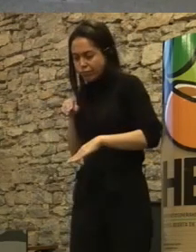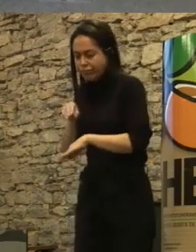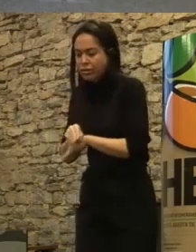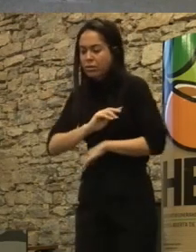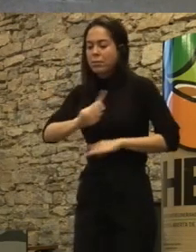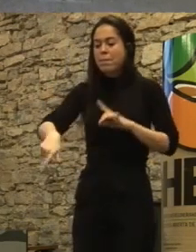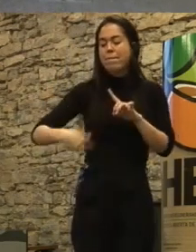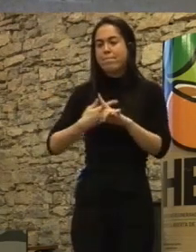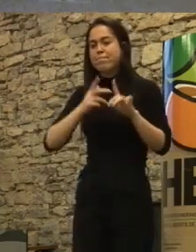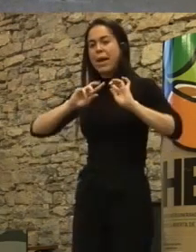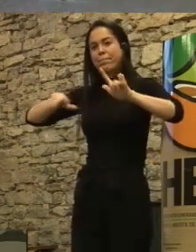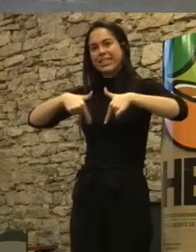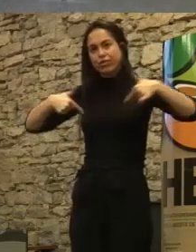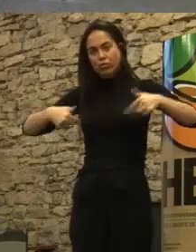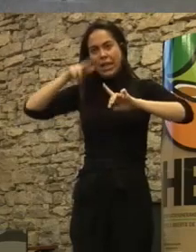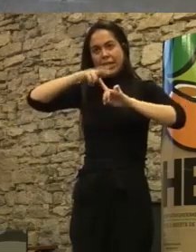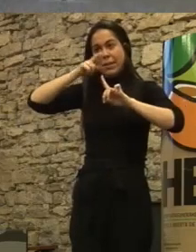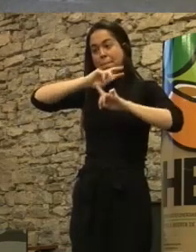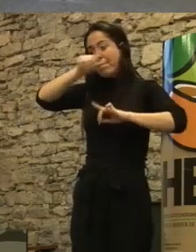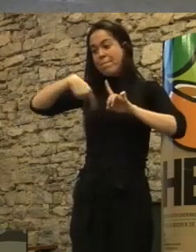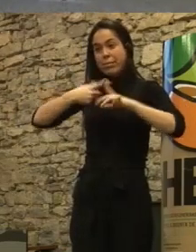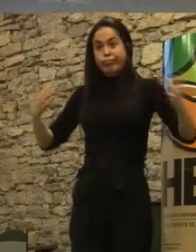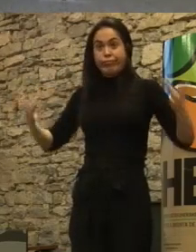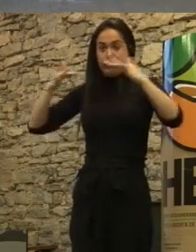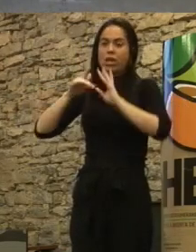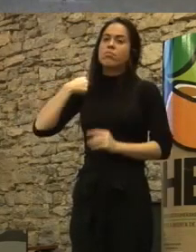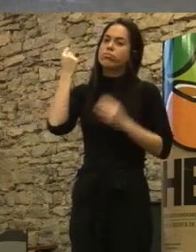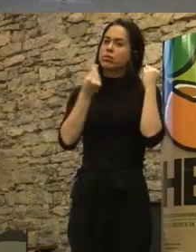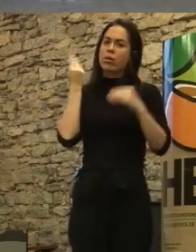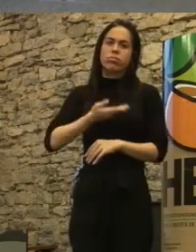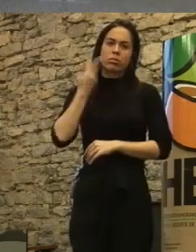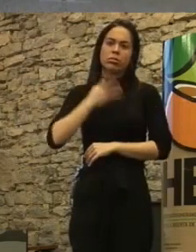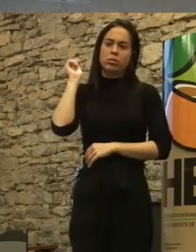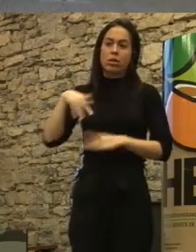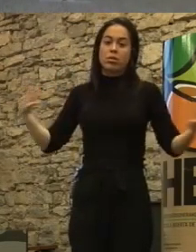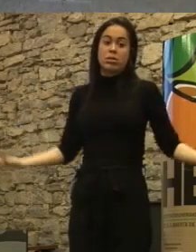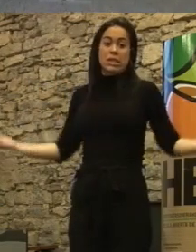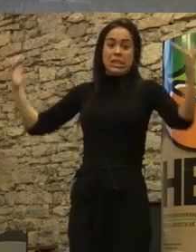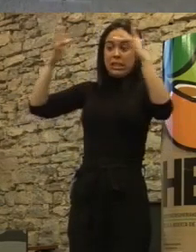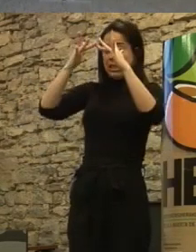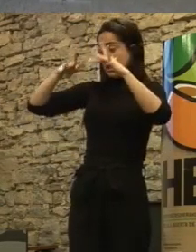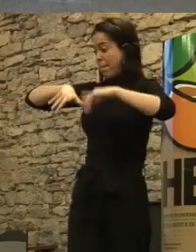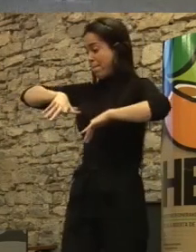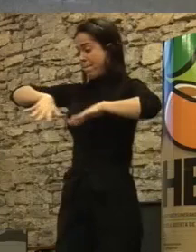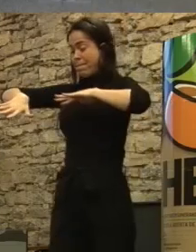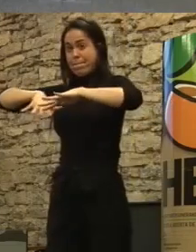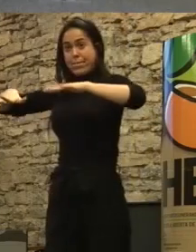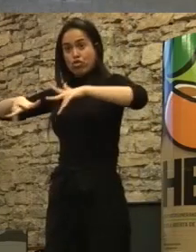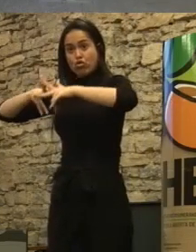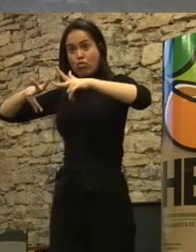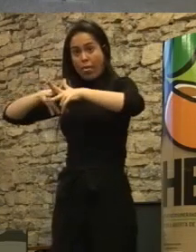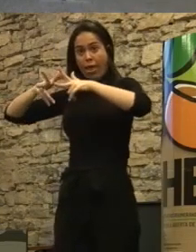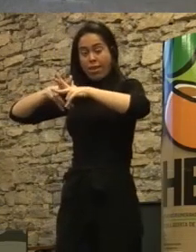una plataforma de referencia y otra cosa que yo creo que tiene muchísimo valor es unir ese emprendedor social que está en un cierto